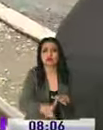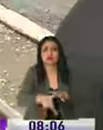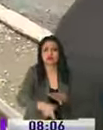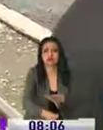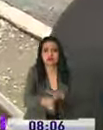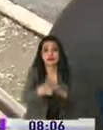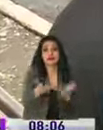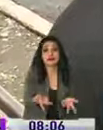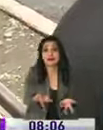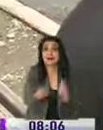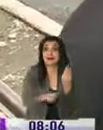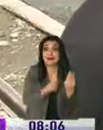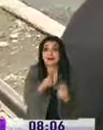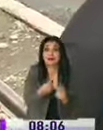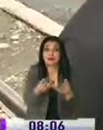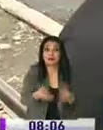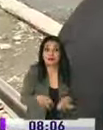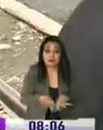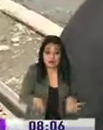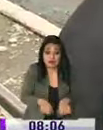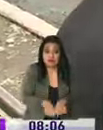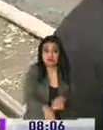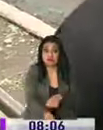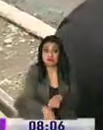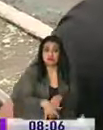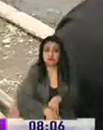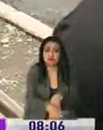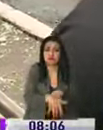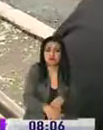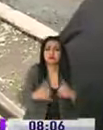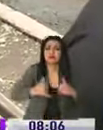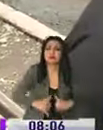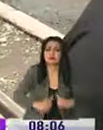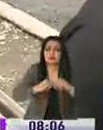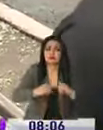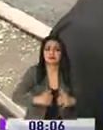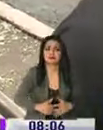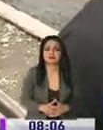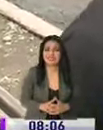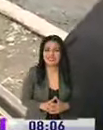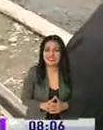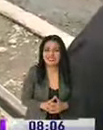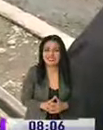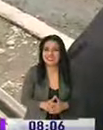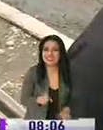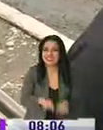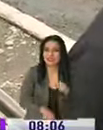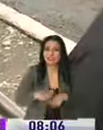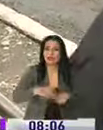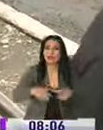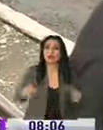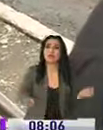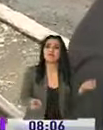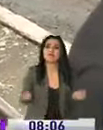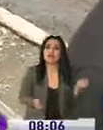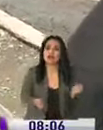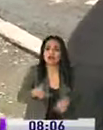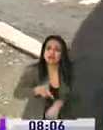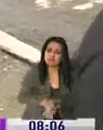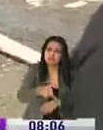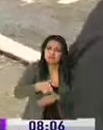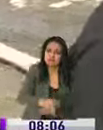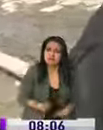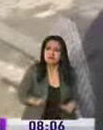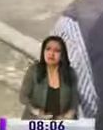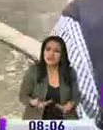lo que topan creo a las llaves, a la tubería principal del agua potable y se rompe, es por los camiones que pasan, camiones pesados pasan por